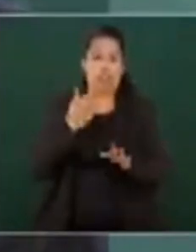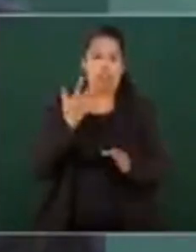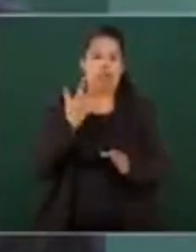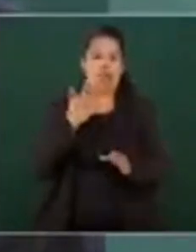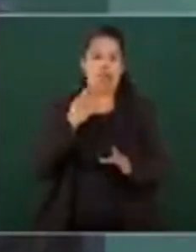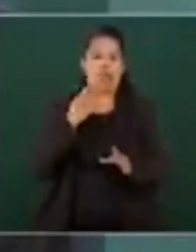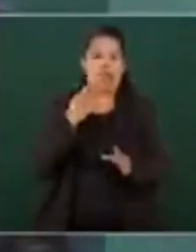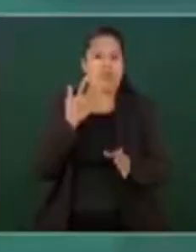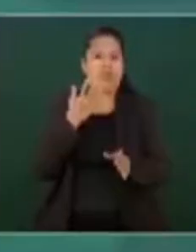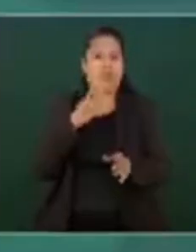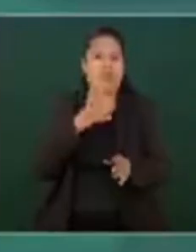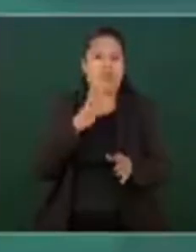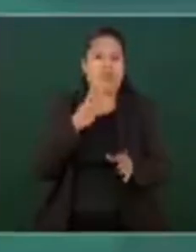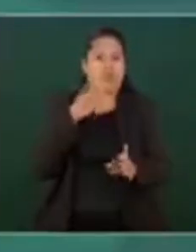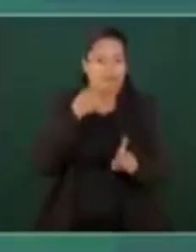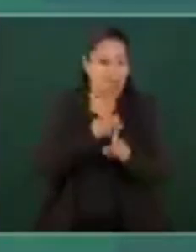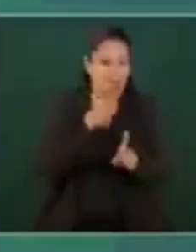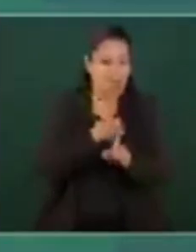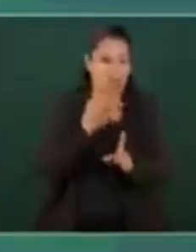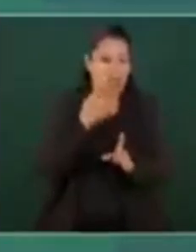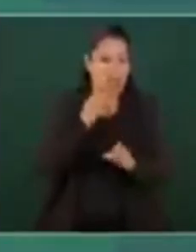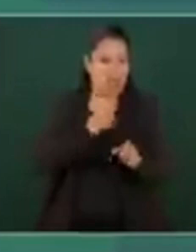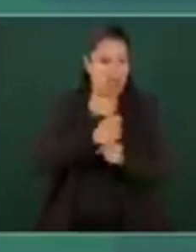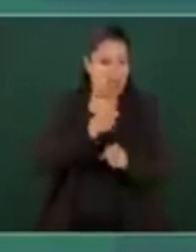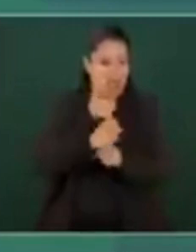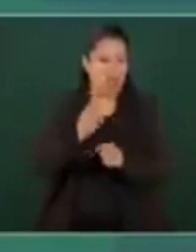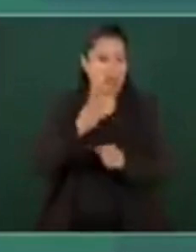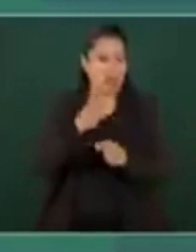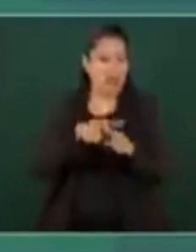se convierten en paladines